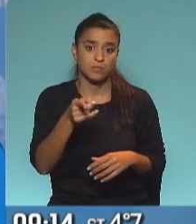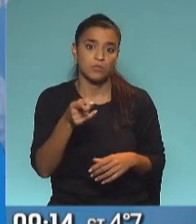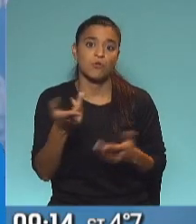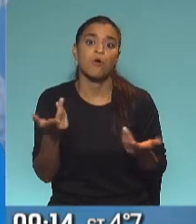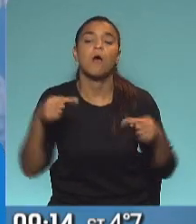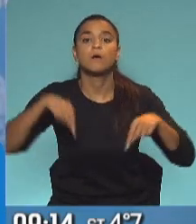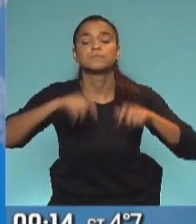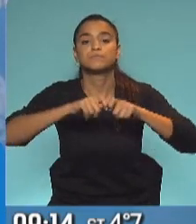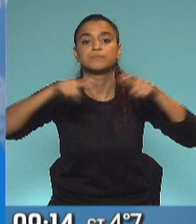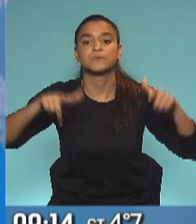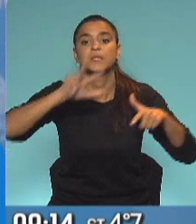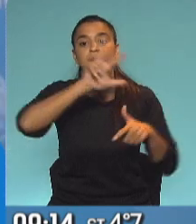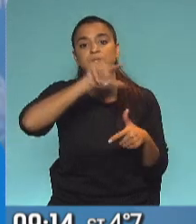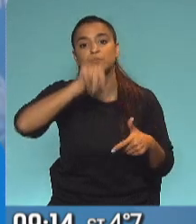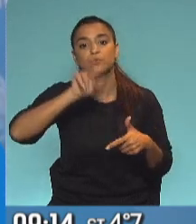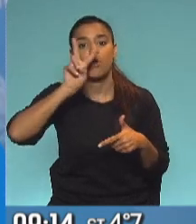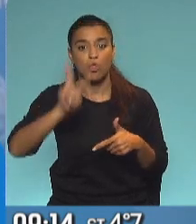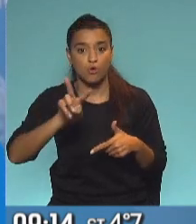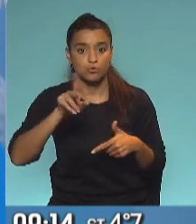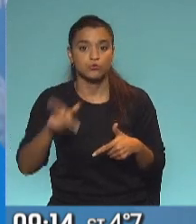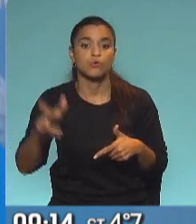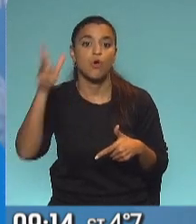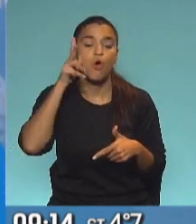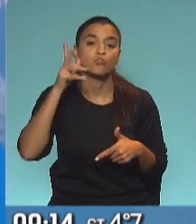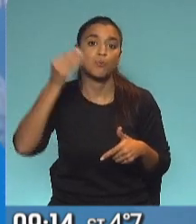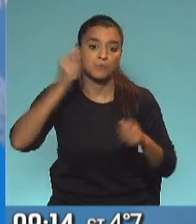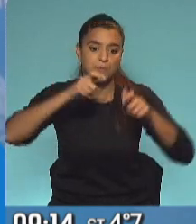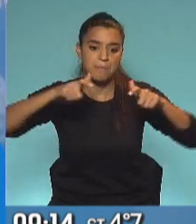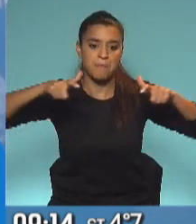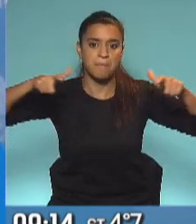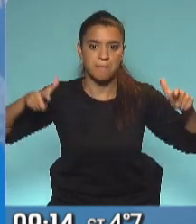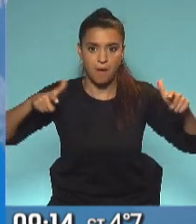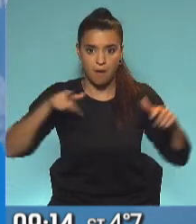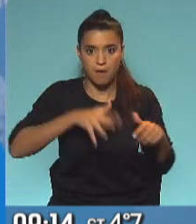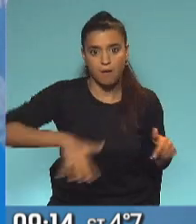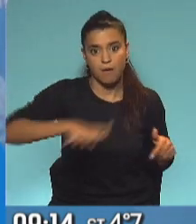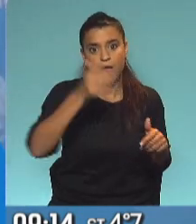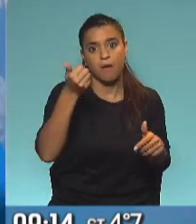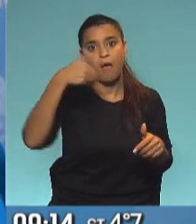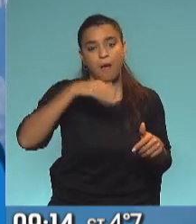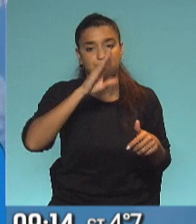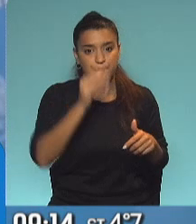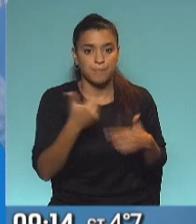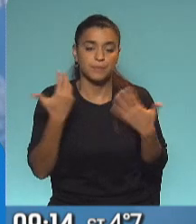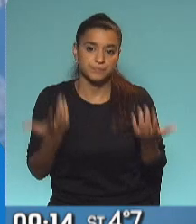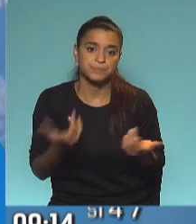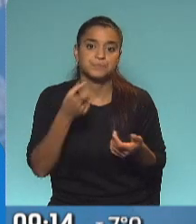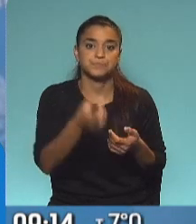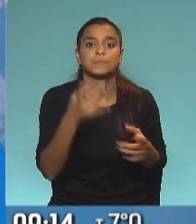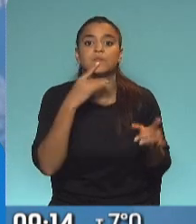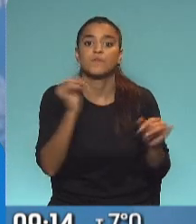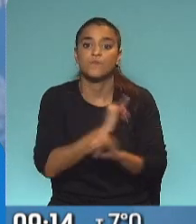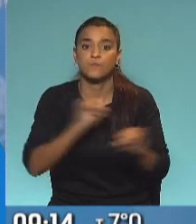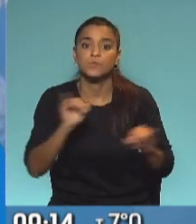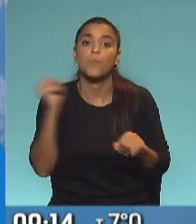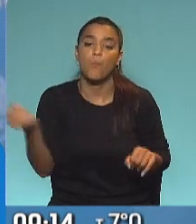prevalencia aumentó a 3.2, aumentó 8 veces esta prevalencia en el área del AMBA, así que son